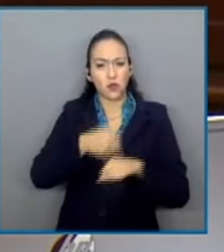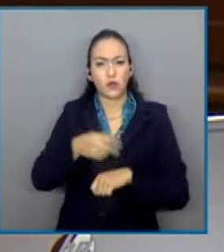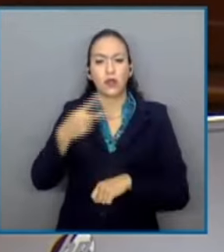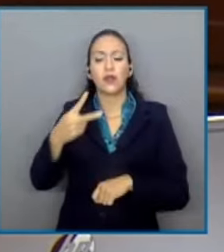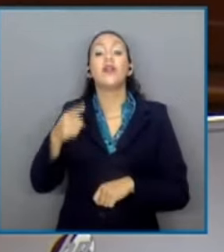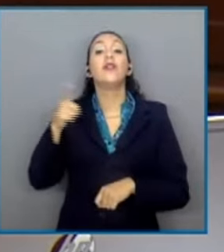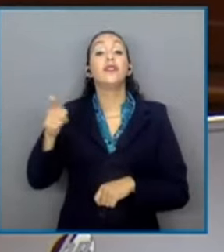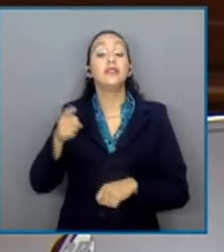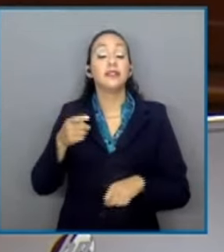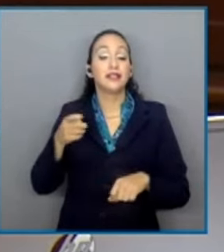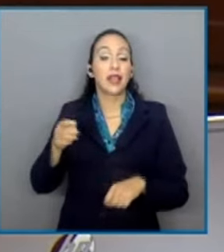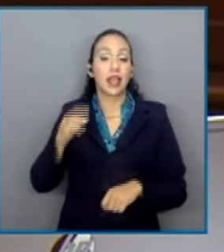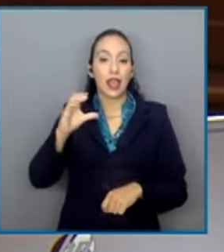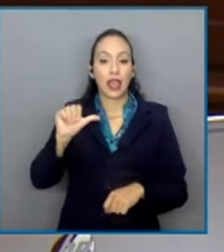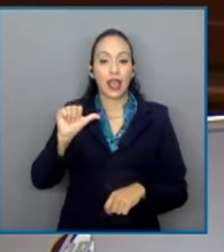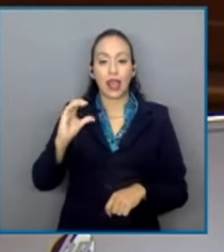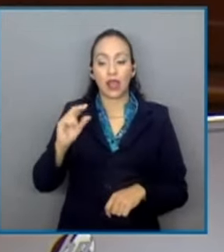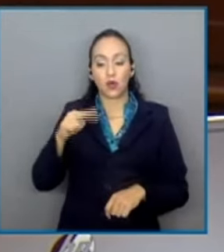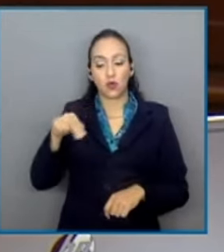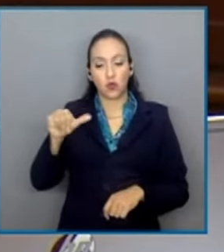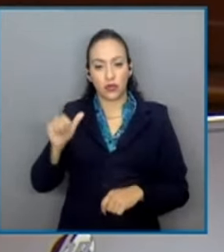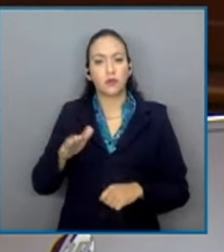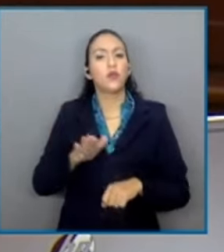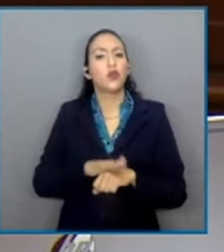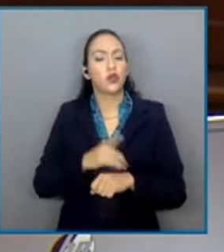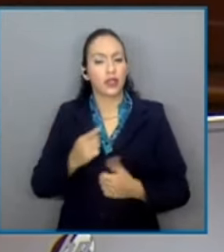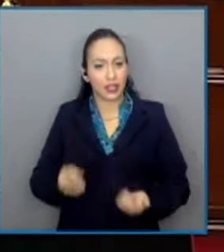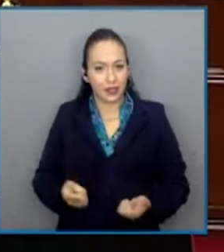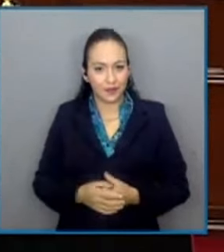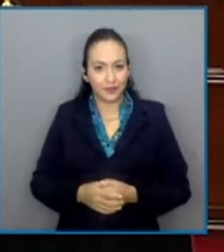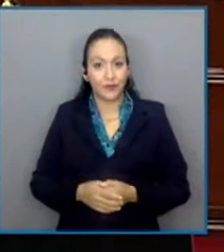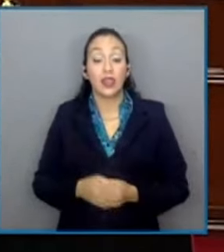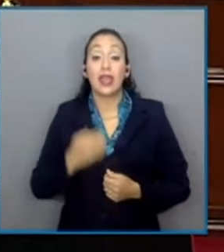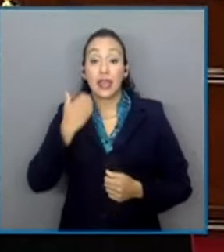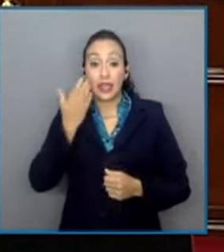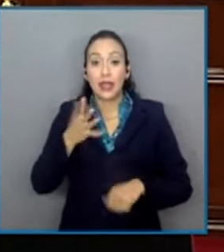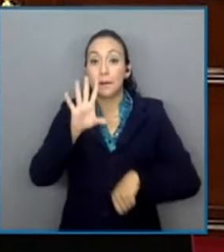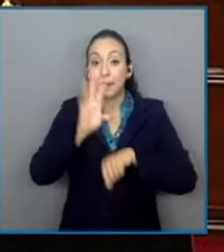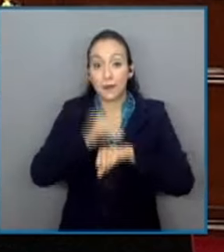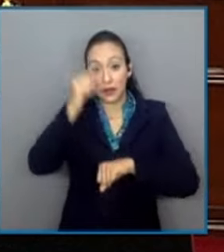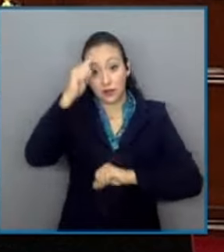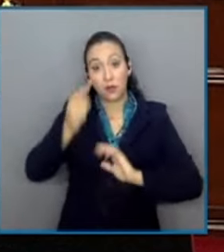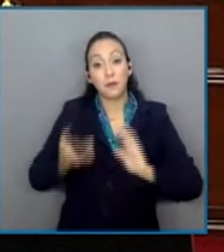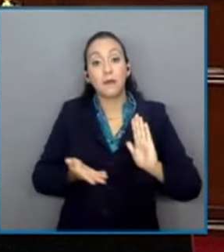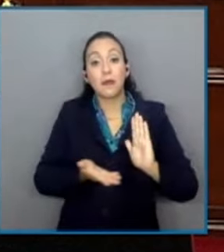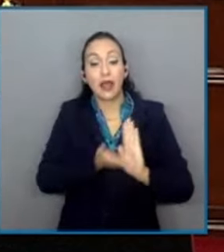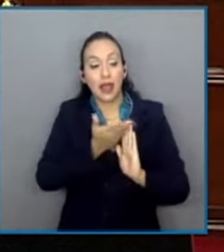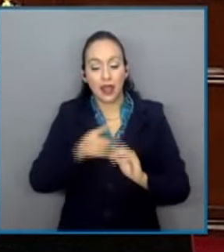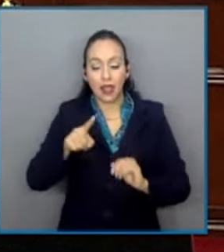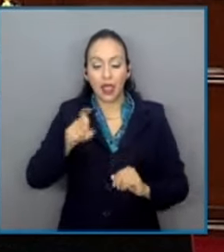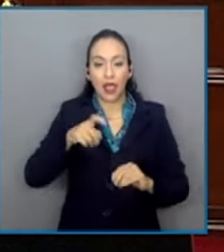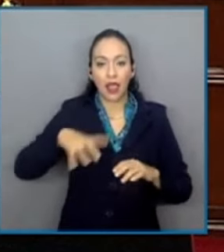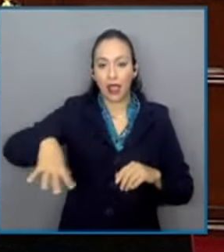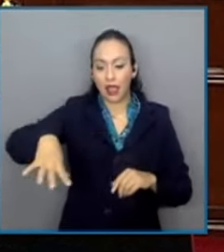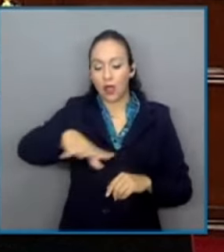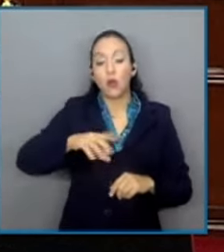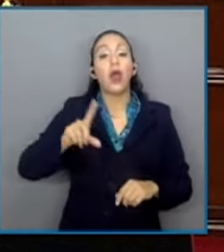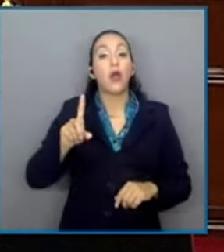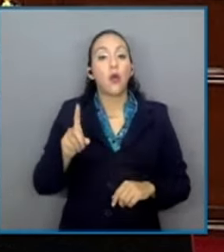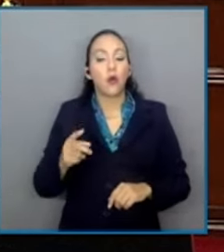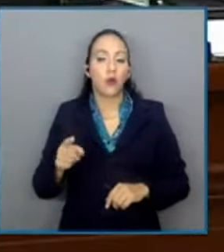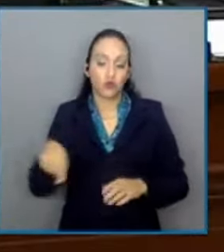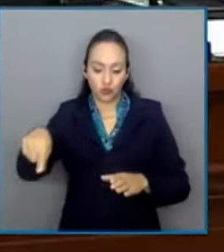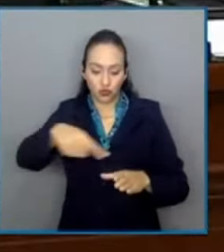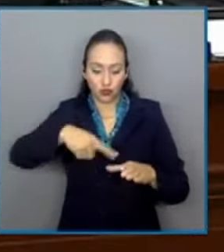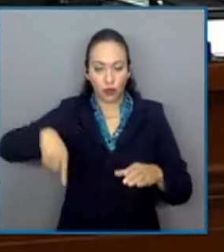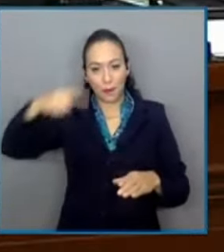por la expedición de permisos para construir o remodelar pozos de extracción petrolera, pues los congresos locales carecen de